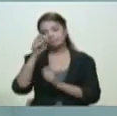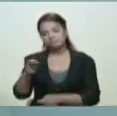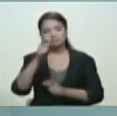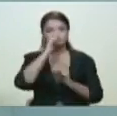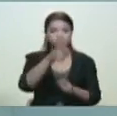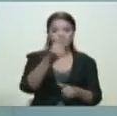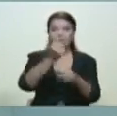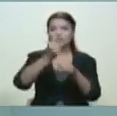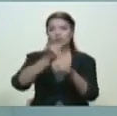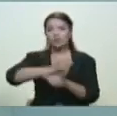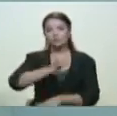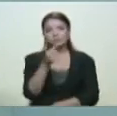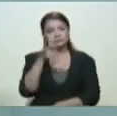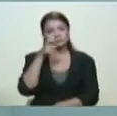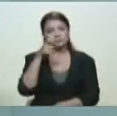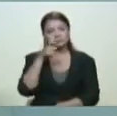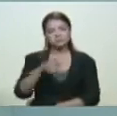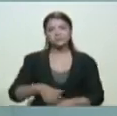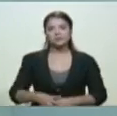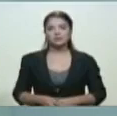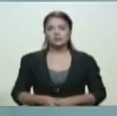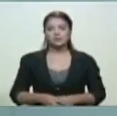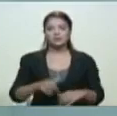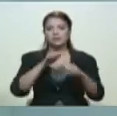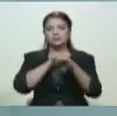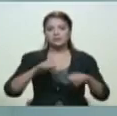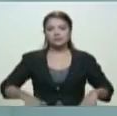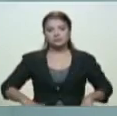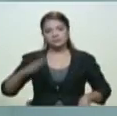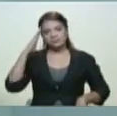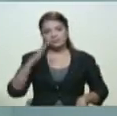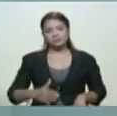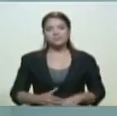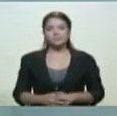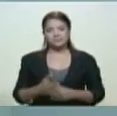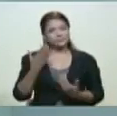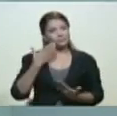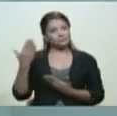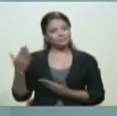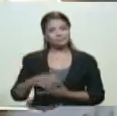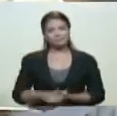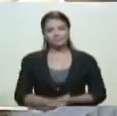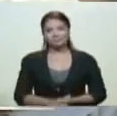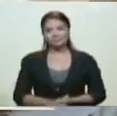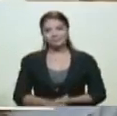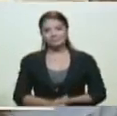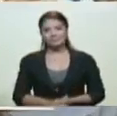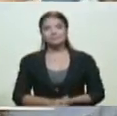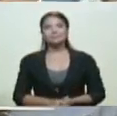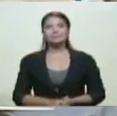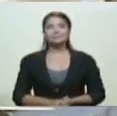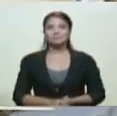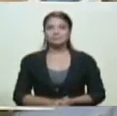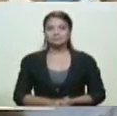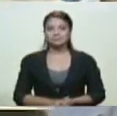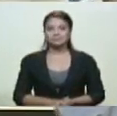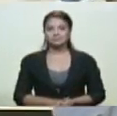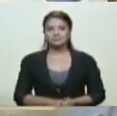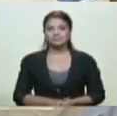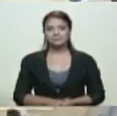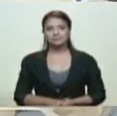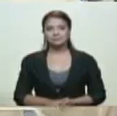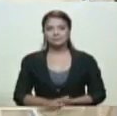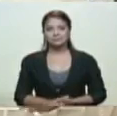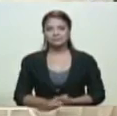los efectivos de seguridad de la Policía Nacional Bolivariana y la Guardia Nacional Bolivariana. Vamos a escuchar lo que ahí ocurre. Por todas sus